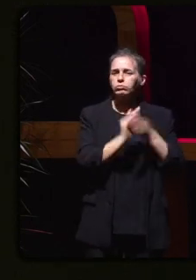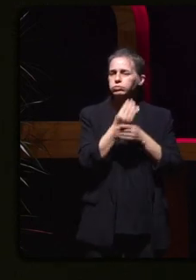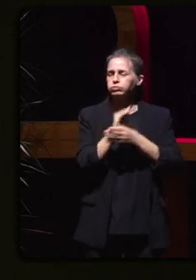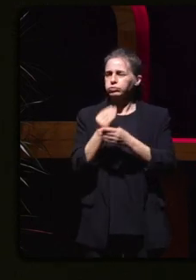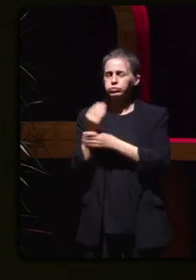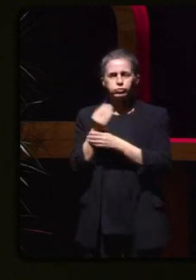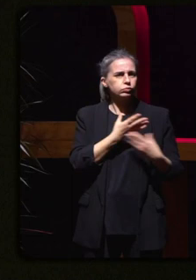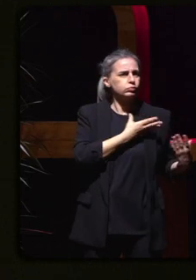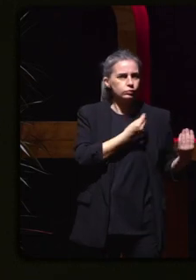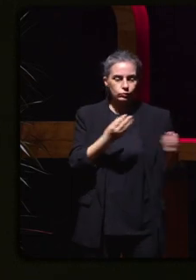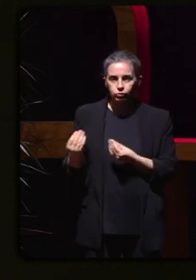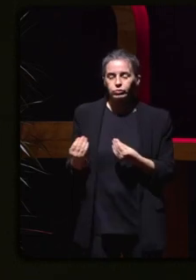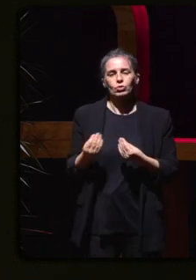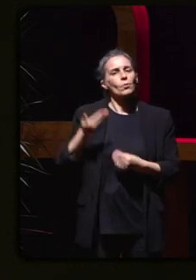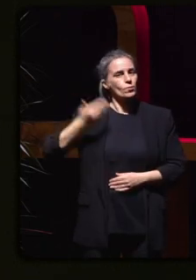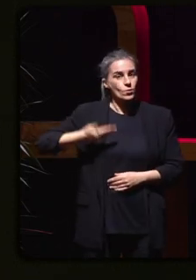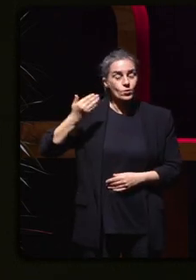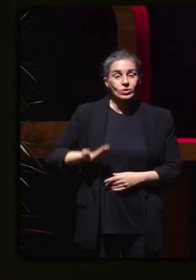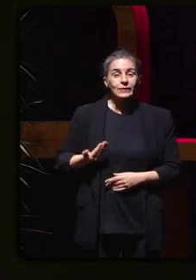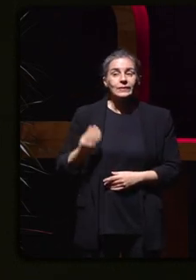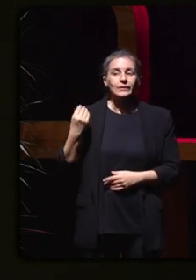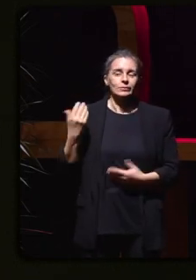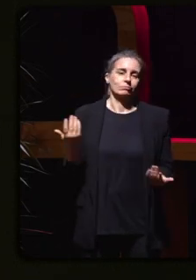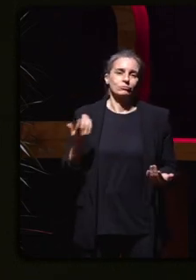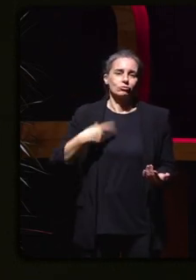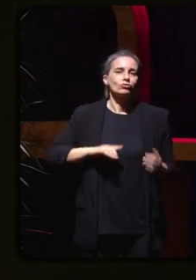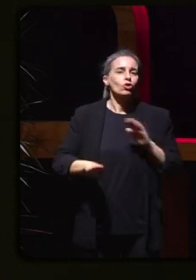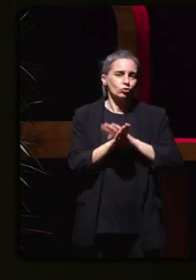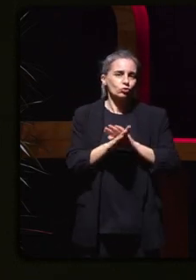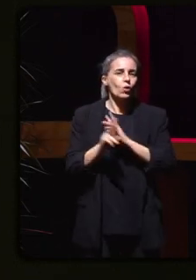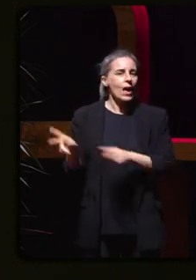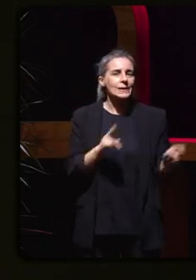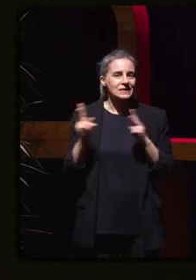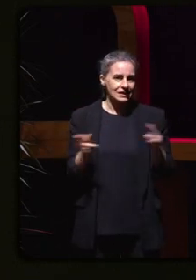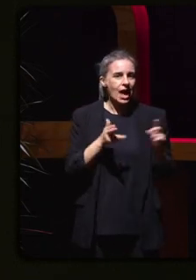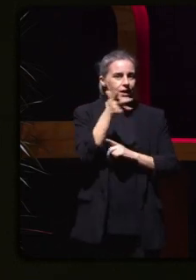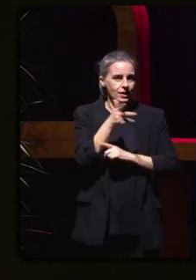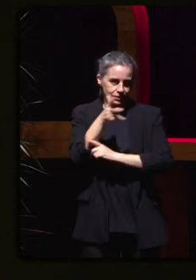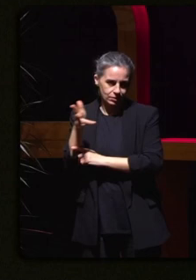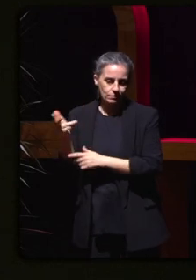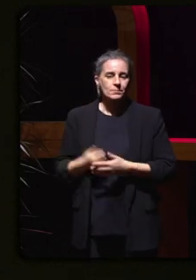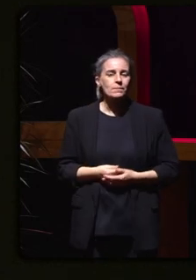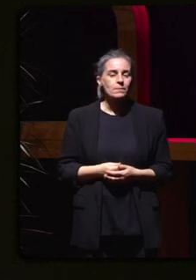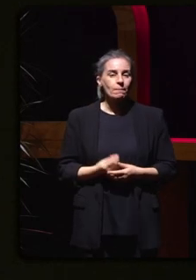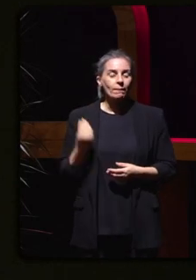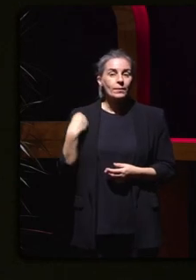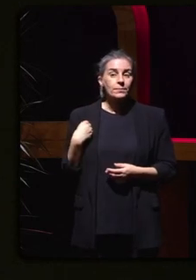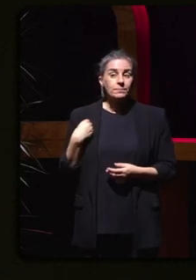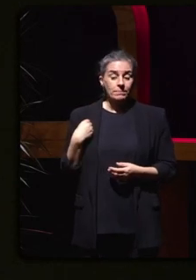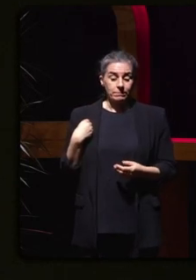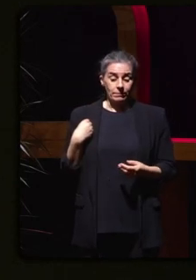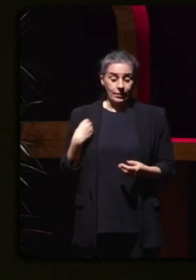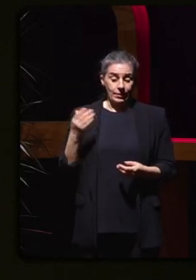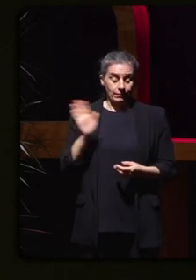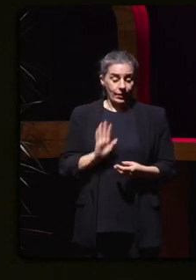importantísimo entonces se van a seguir haciendo muchísimas series porque digamos que nos hemos convertido en